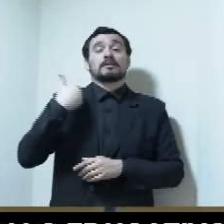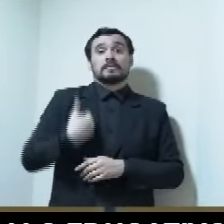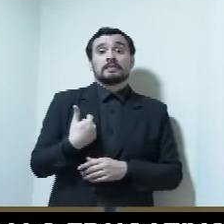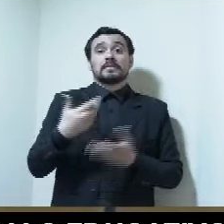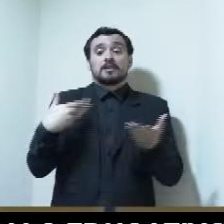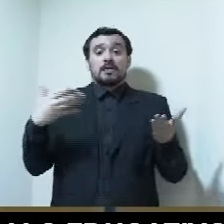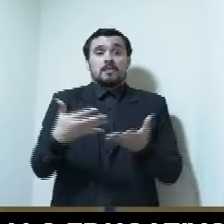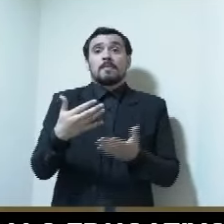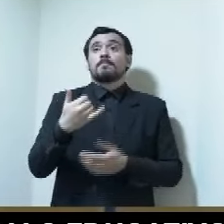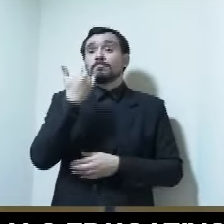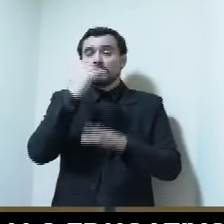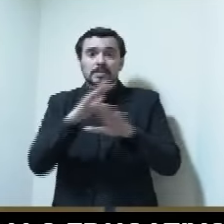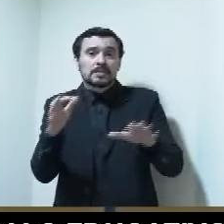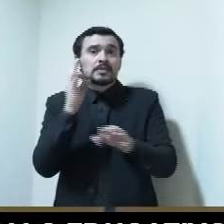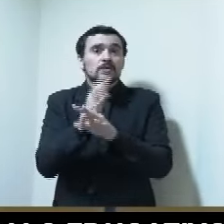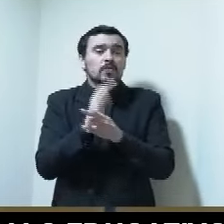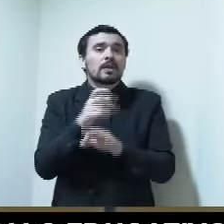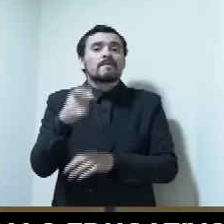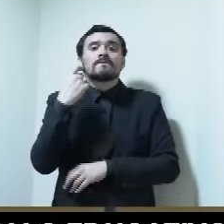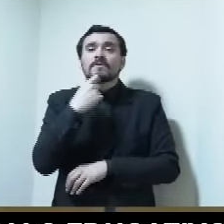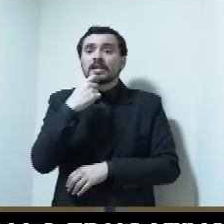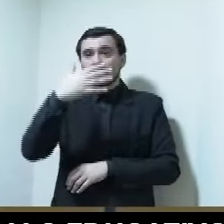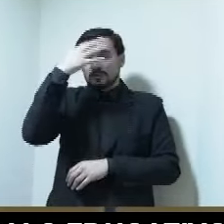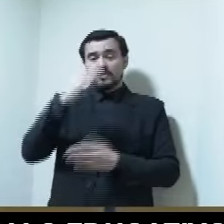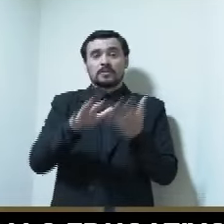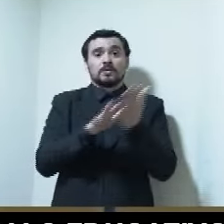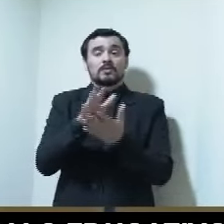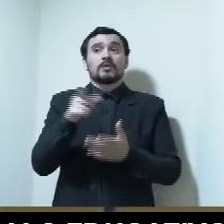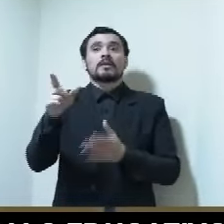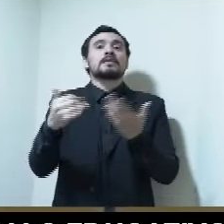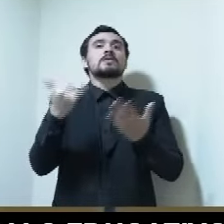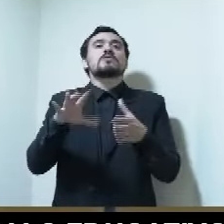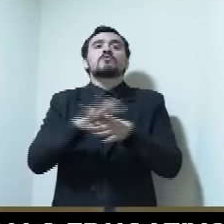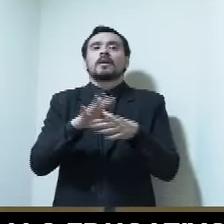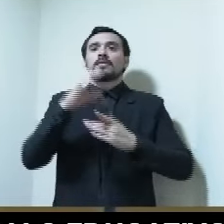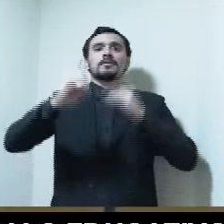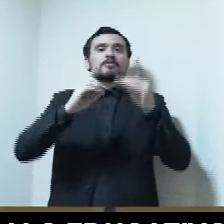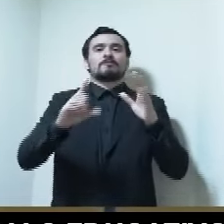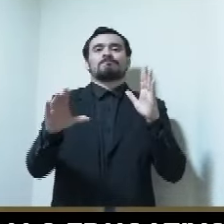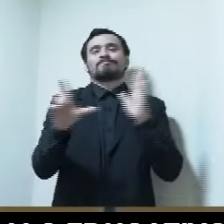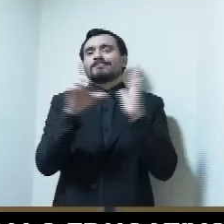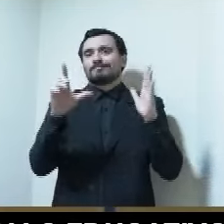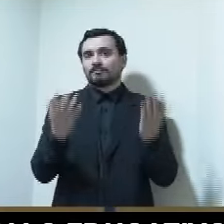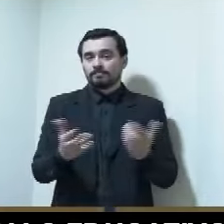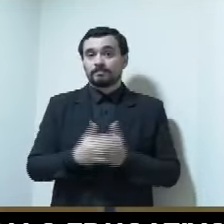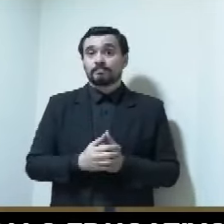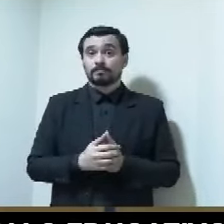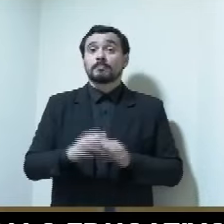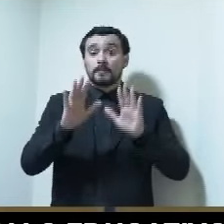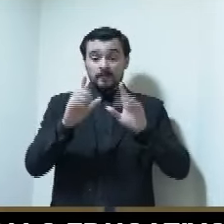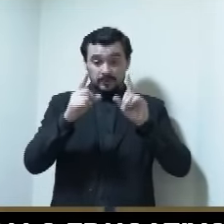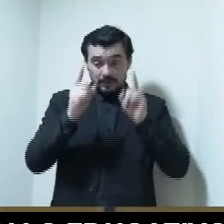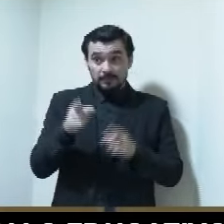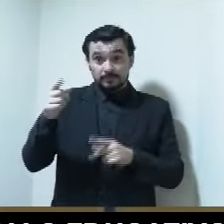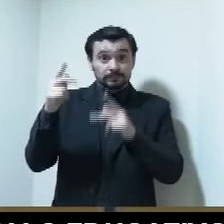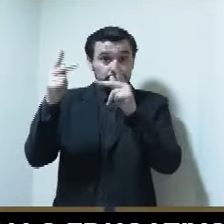miles de escuelas y niños no son aún una realidad y que terminan limitando el desarrollo de nuestro capital humano. Además, el